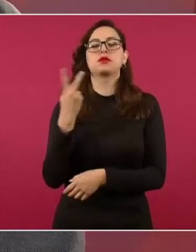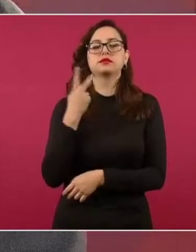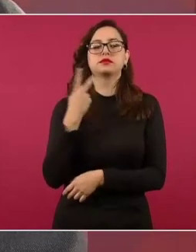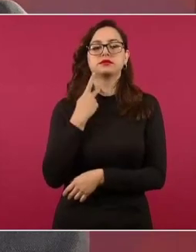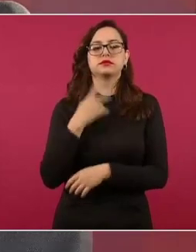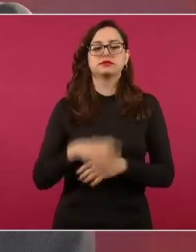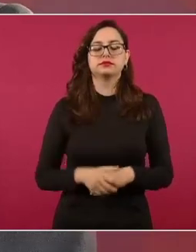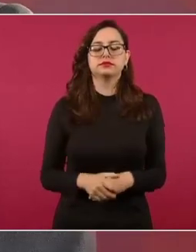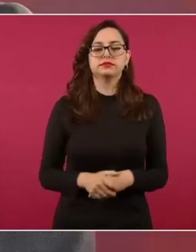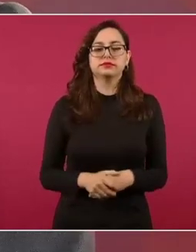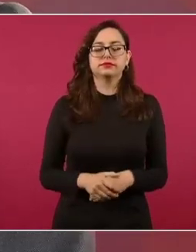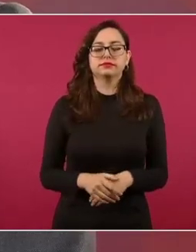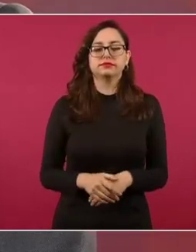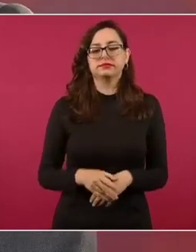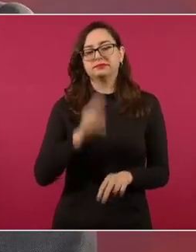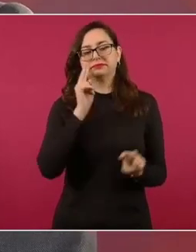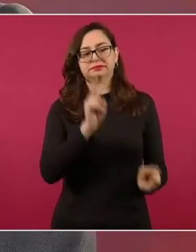la lealtad.